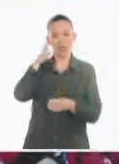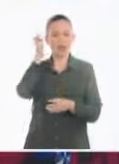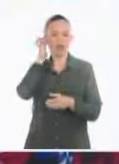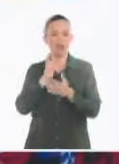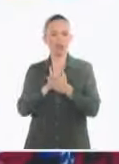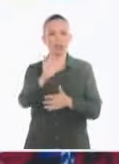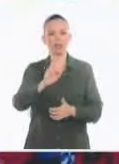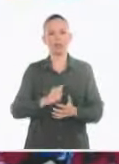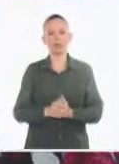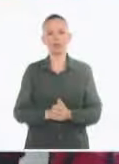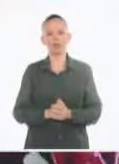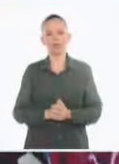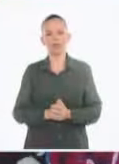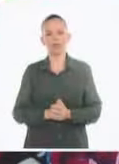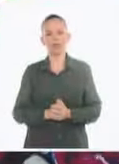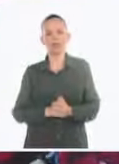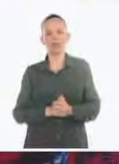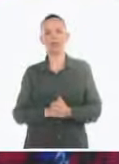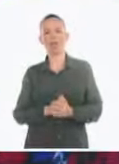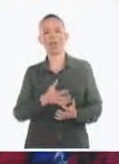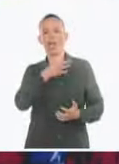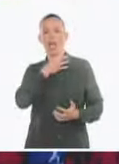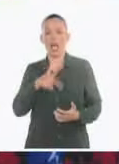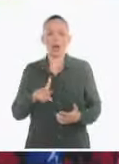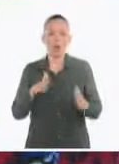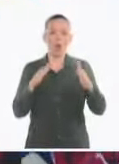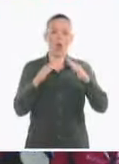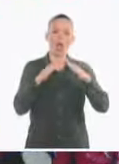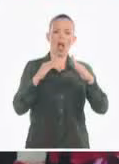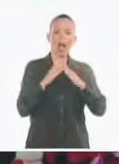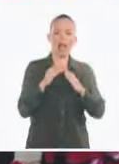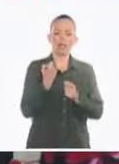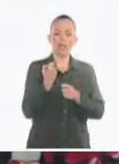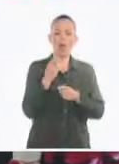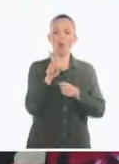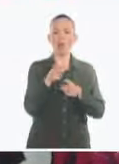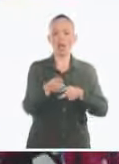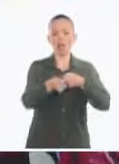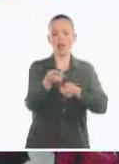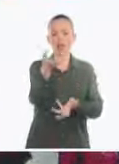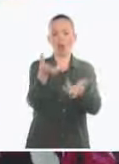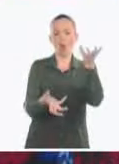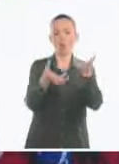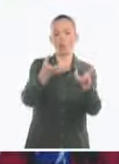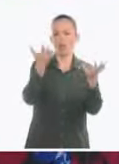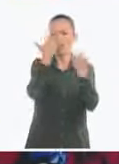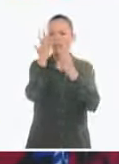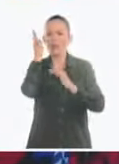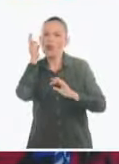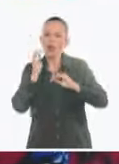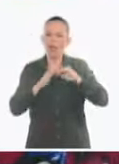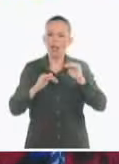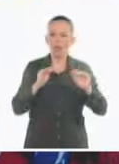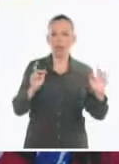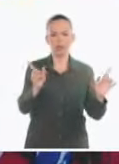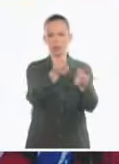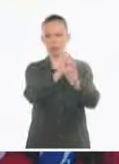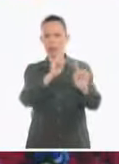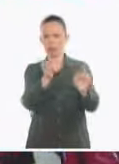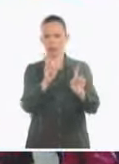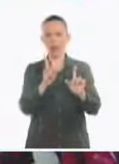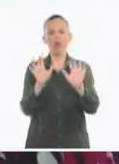doméstico no sea solo de nosotros que también sea parte de la familia sea sea la posibilidad de todos no de la